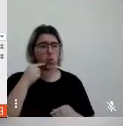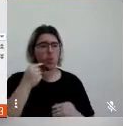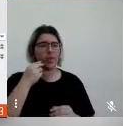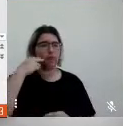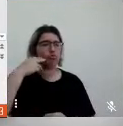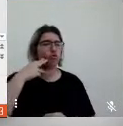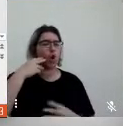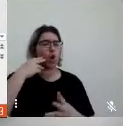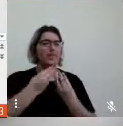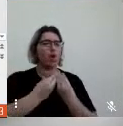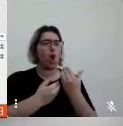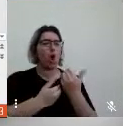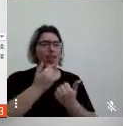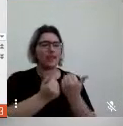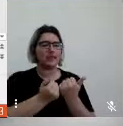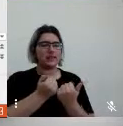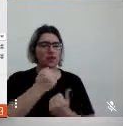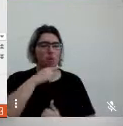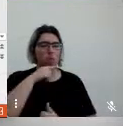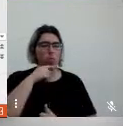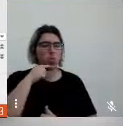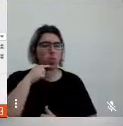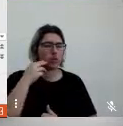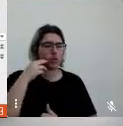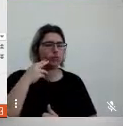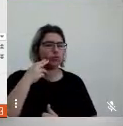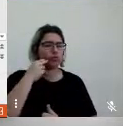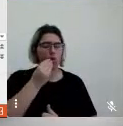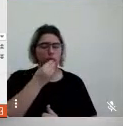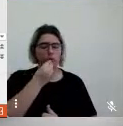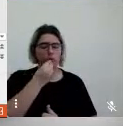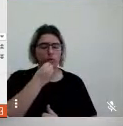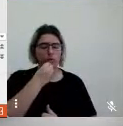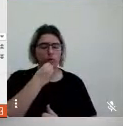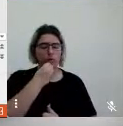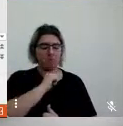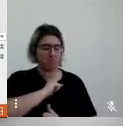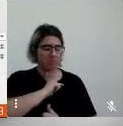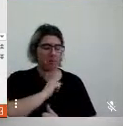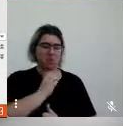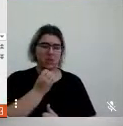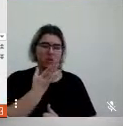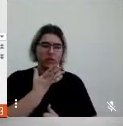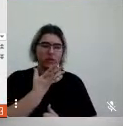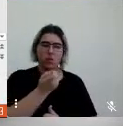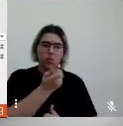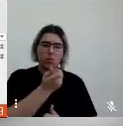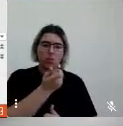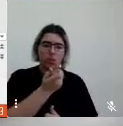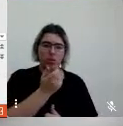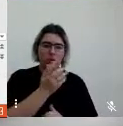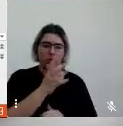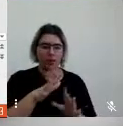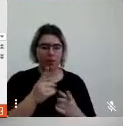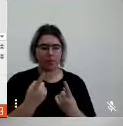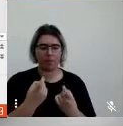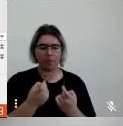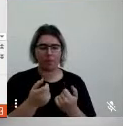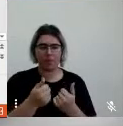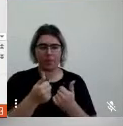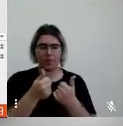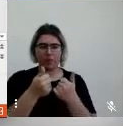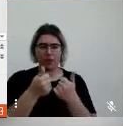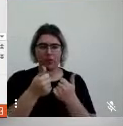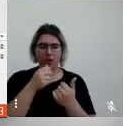leche, nos sentimos bien en ese momento, pero es que seguiríamos comiendo, ¿vale? Porque la energía que realmente nos está aportando no es una